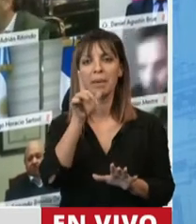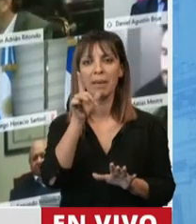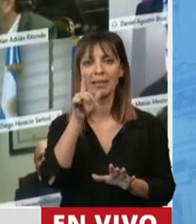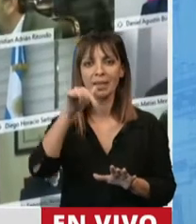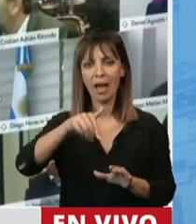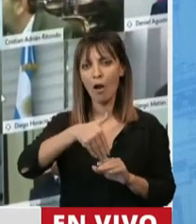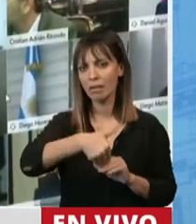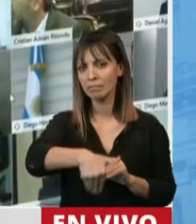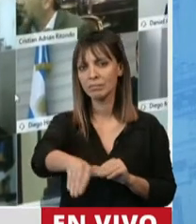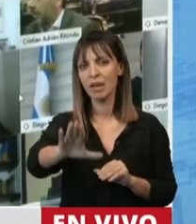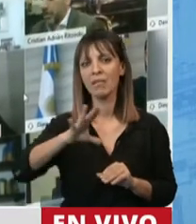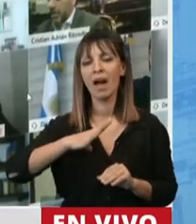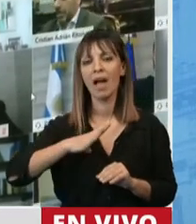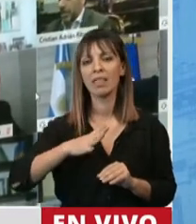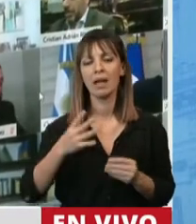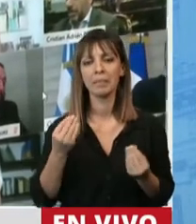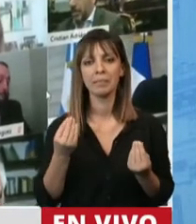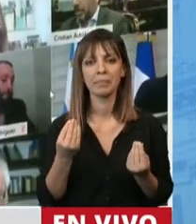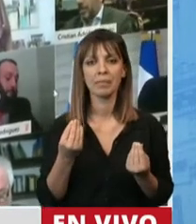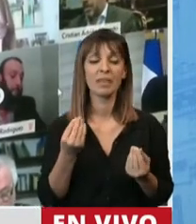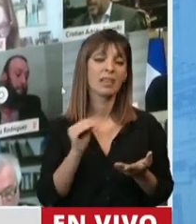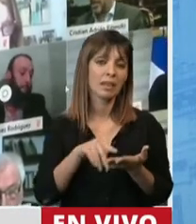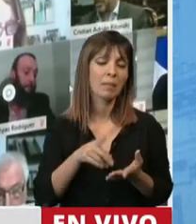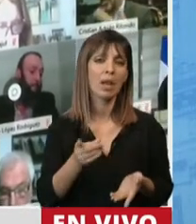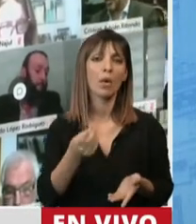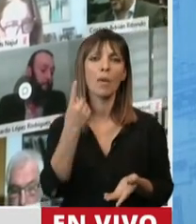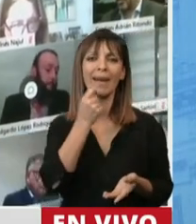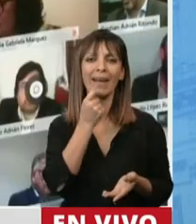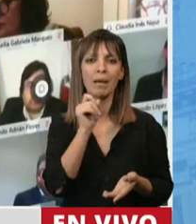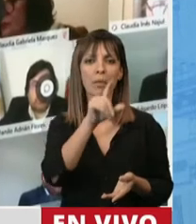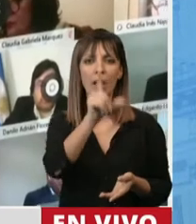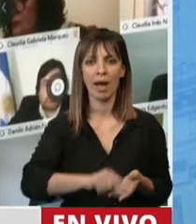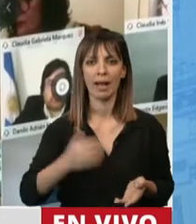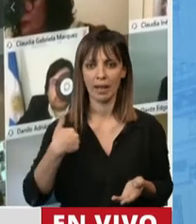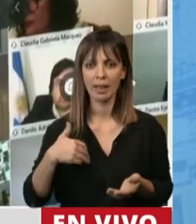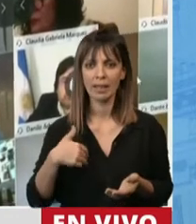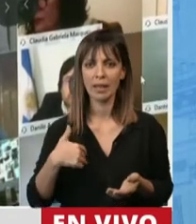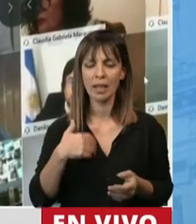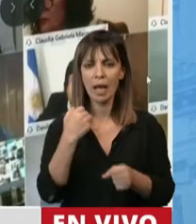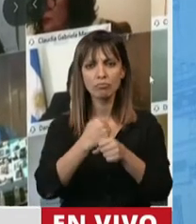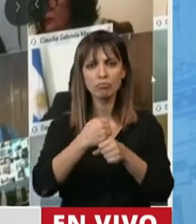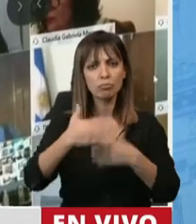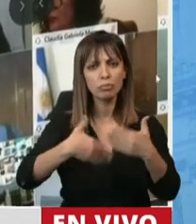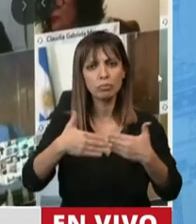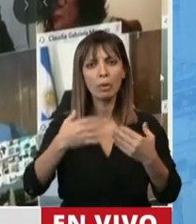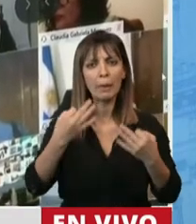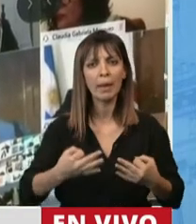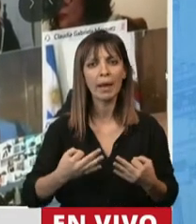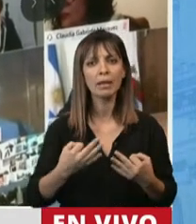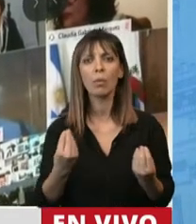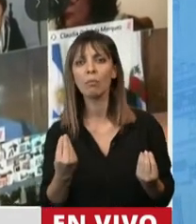por delante es un ejemplo más de que la Argentina funciona bien cuando funcionamos